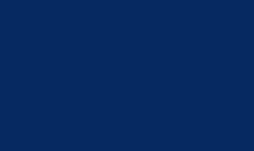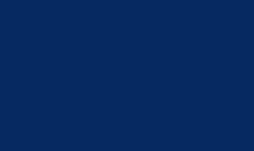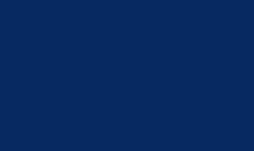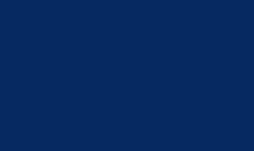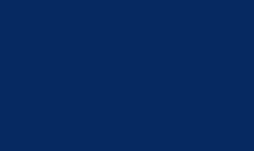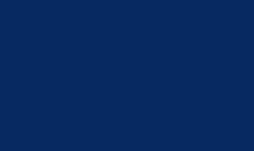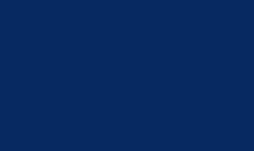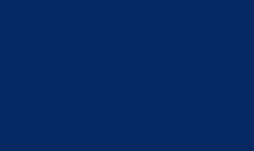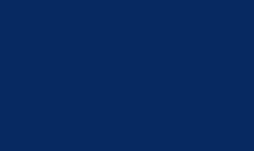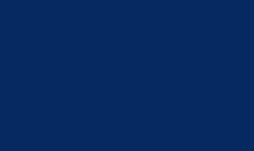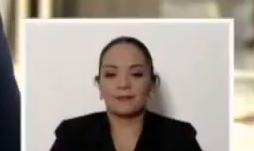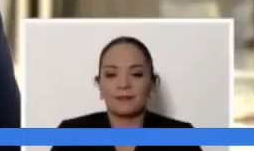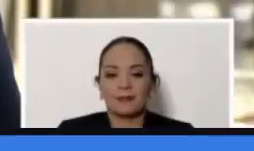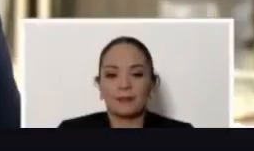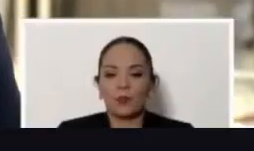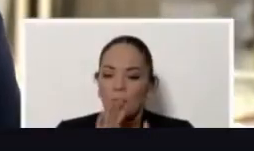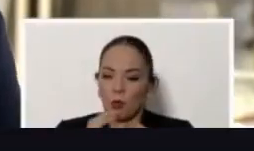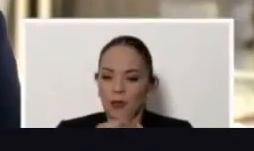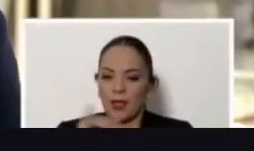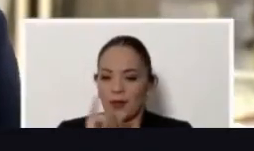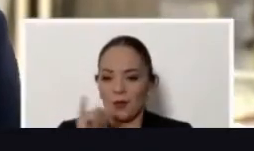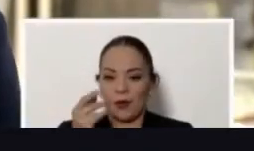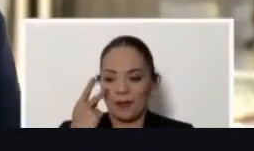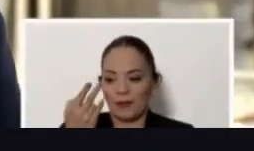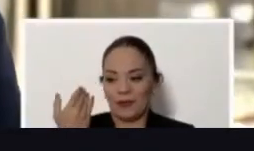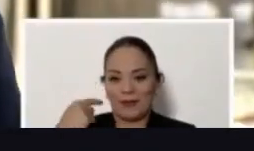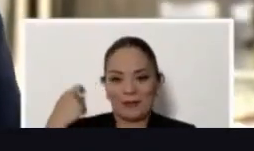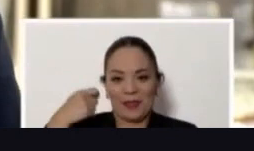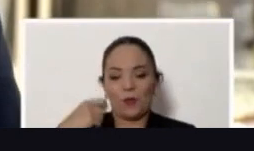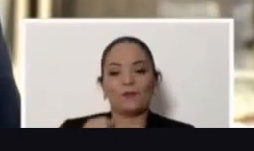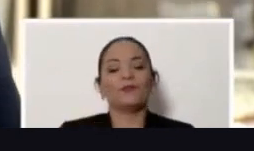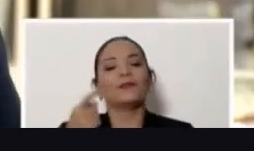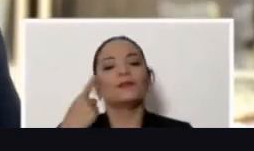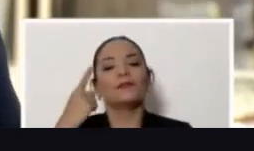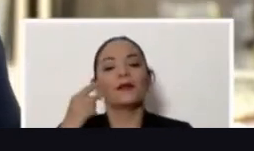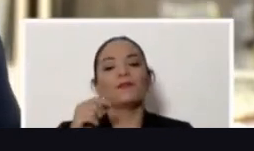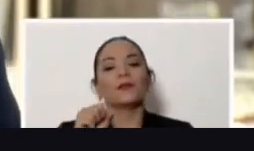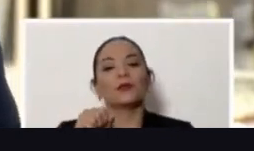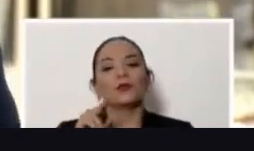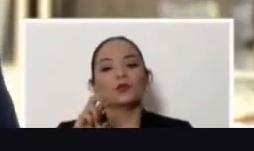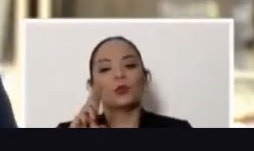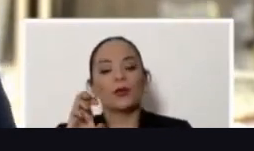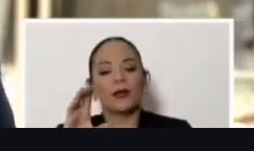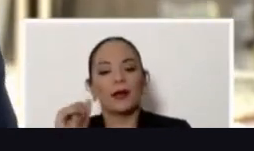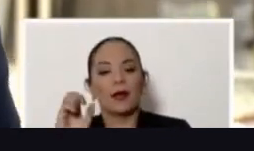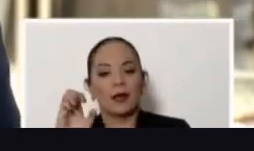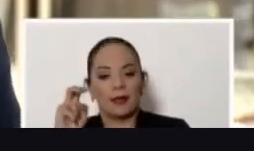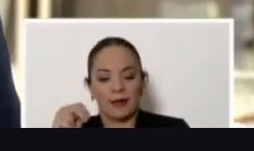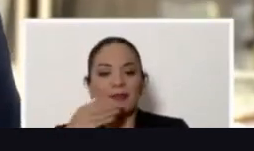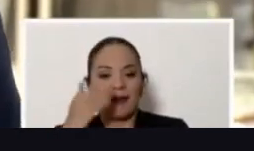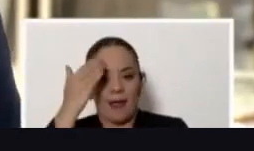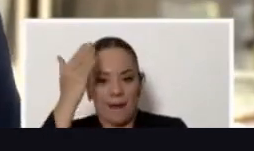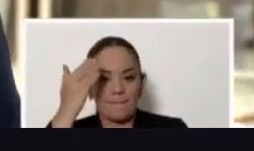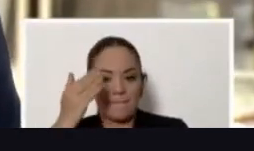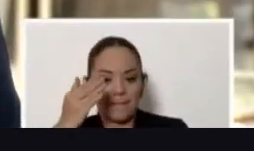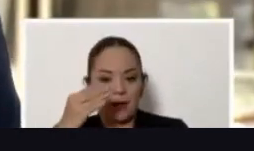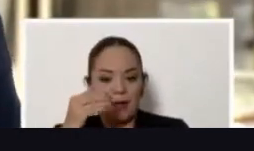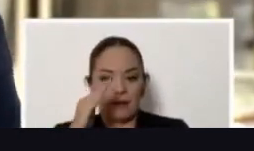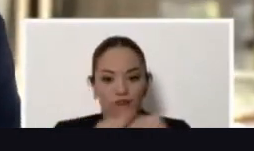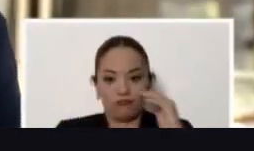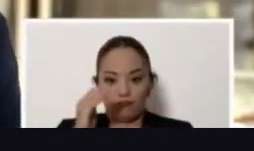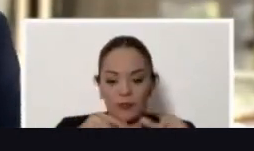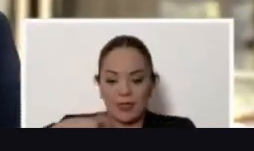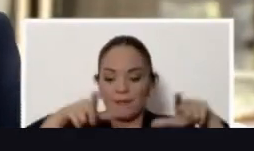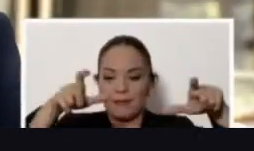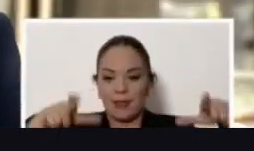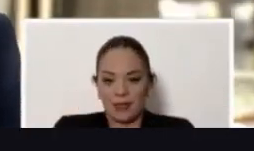papel. Con respecto al gimnasio de Suredca en el distrito de Brad, en Talamanca, allí se va a construir